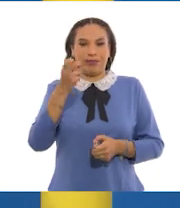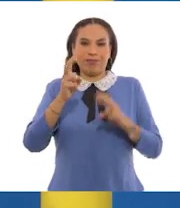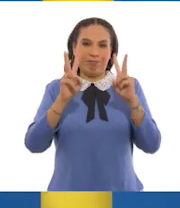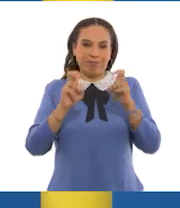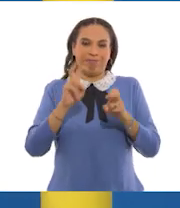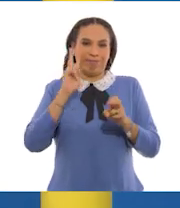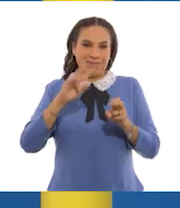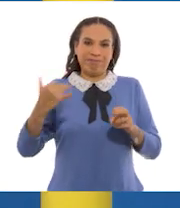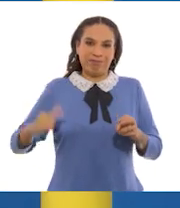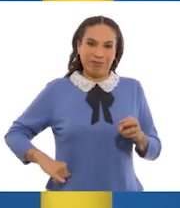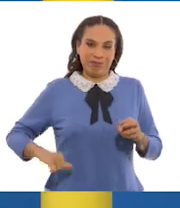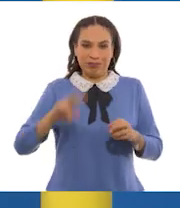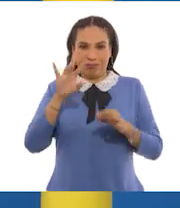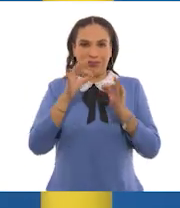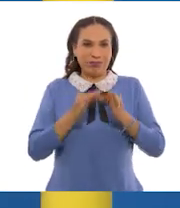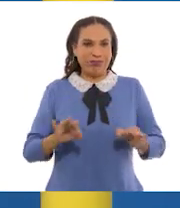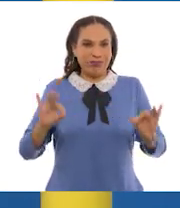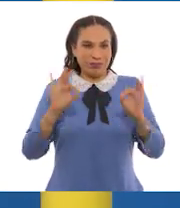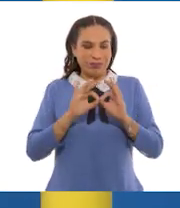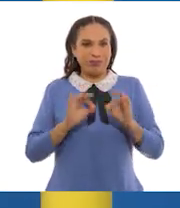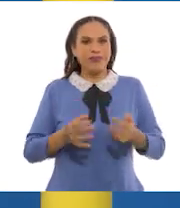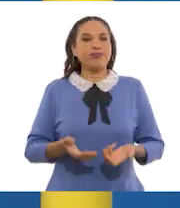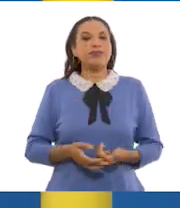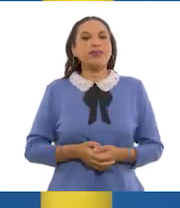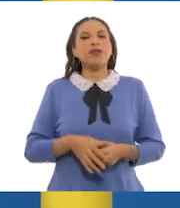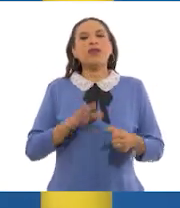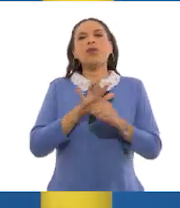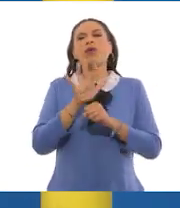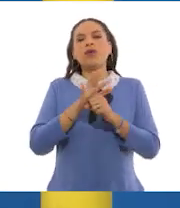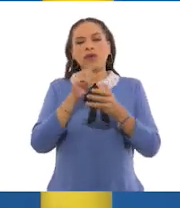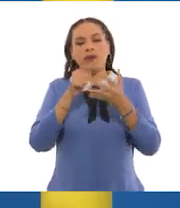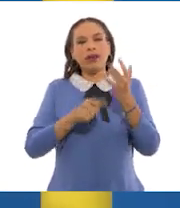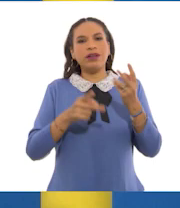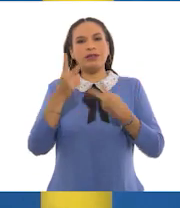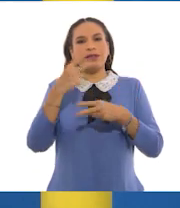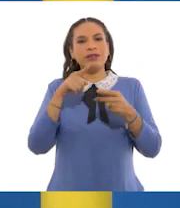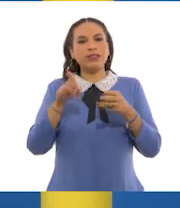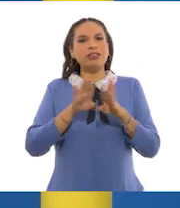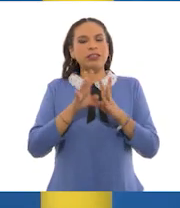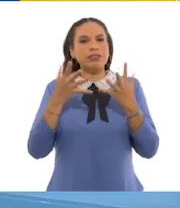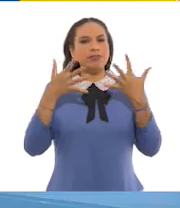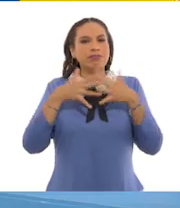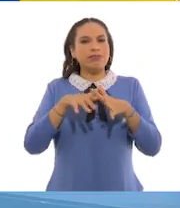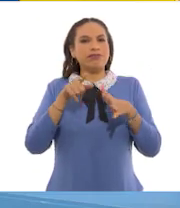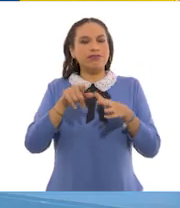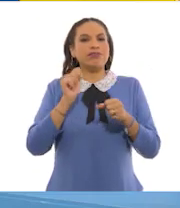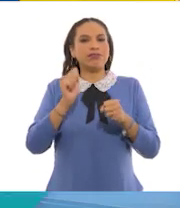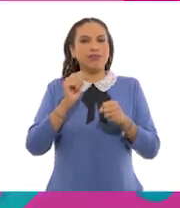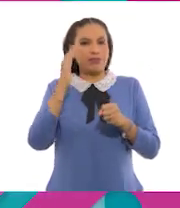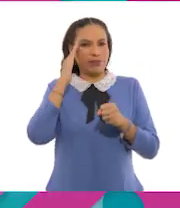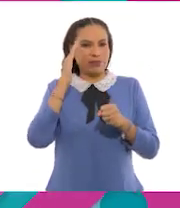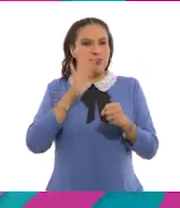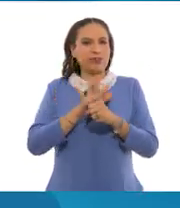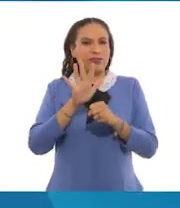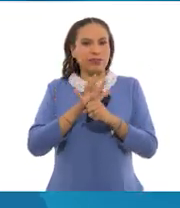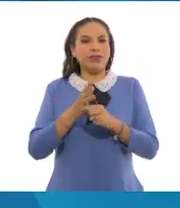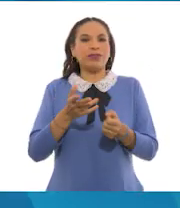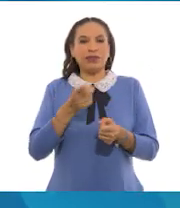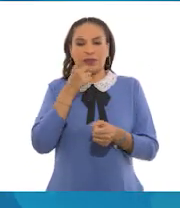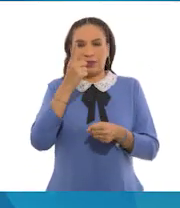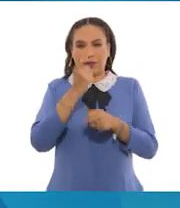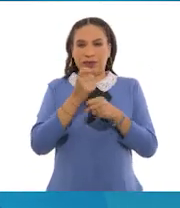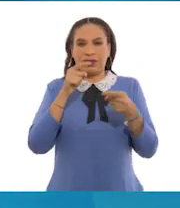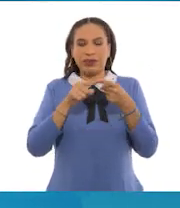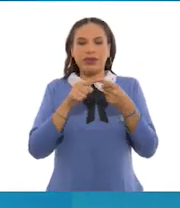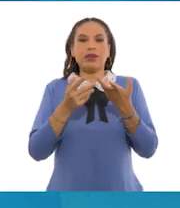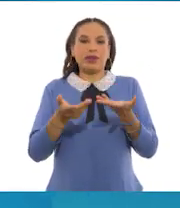tema interesante e importante. Oiga, ¿y cuáles fueron las raíces de ese mestizaje? Una primera raíz, como ya lo dijiste,